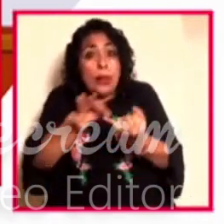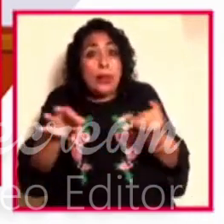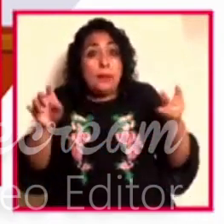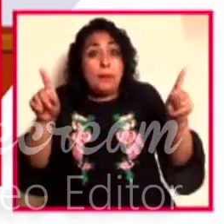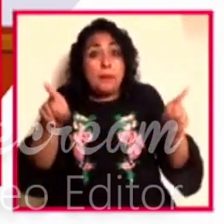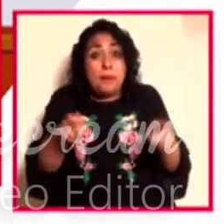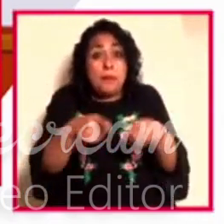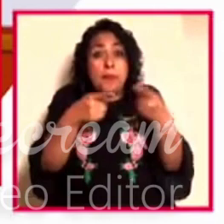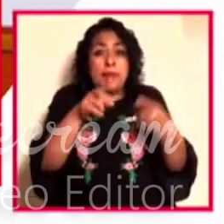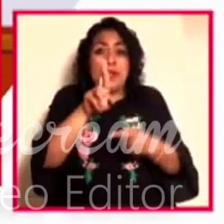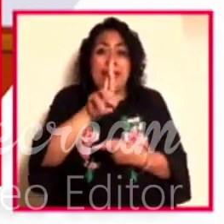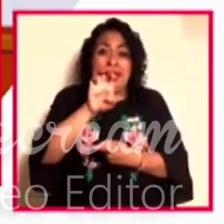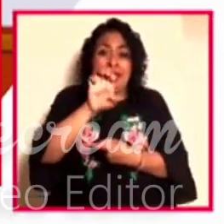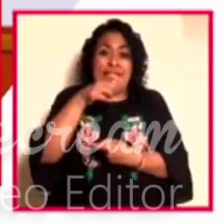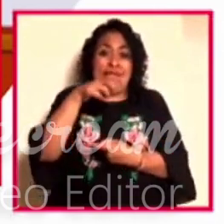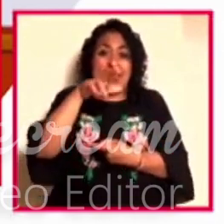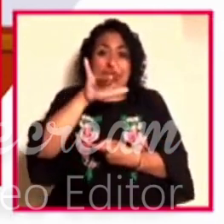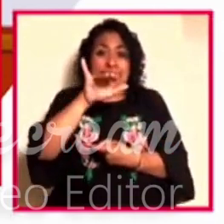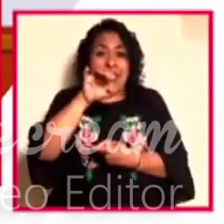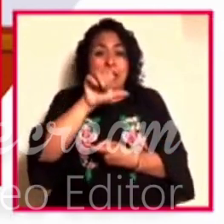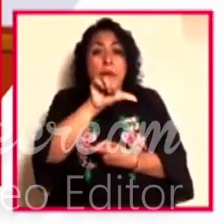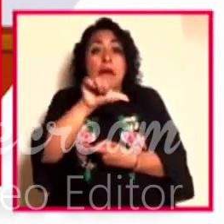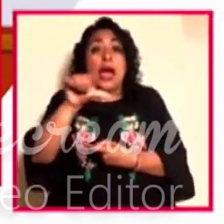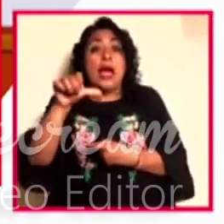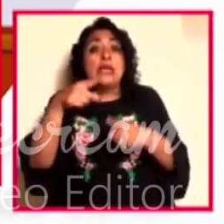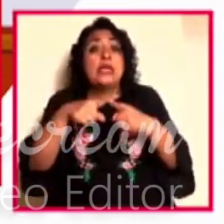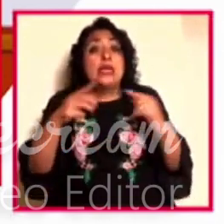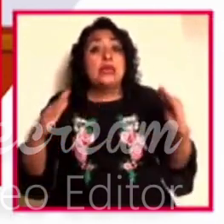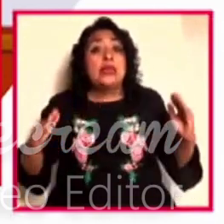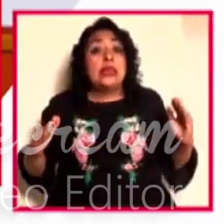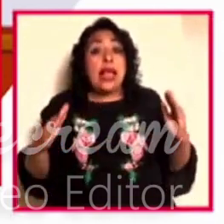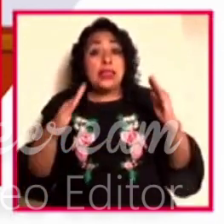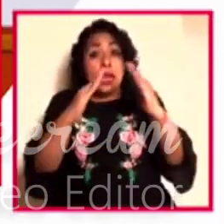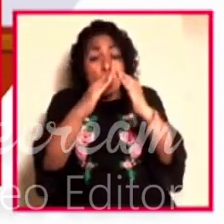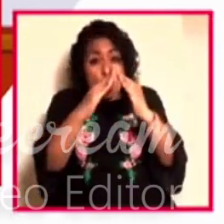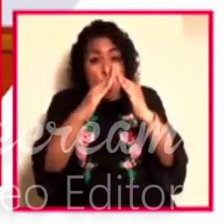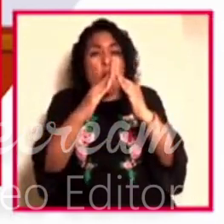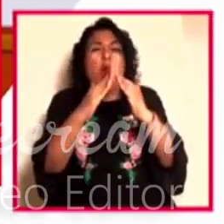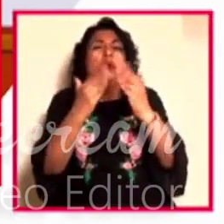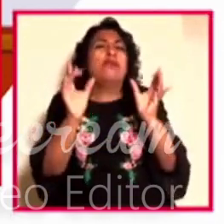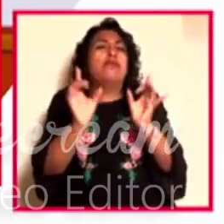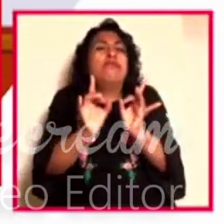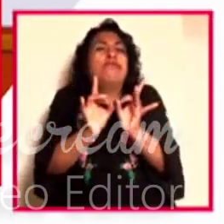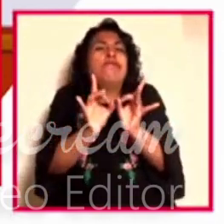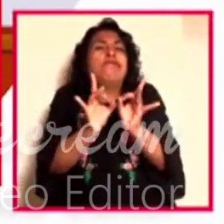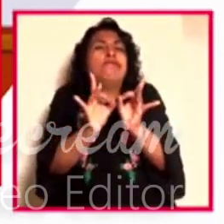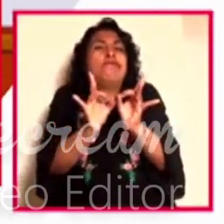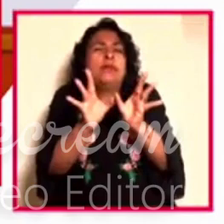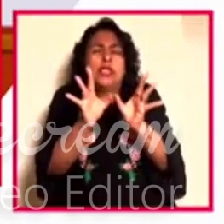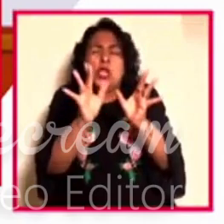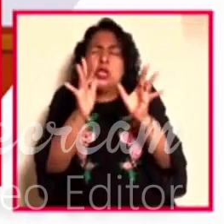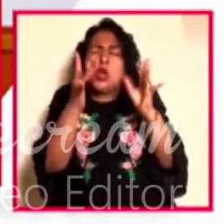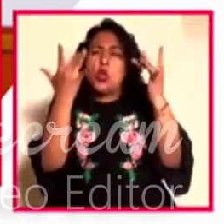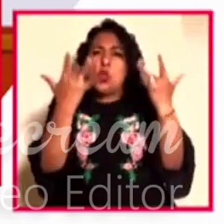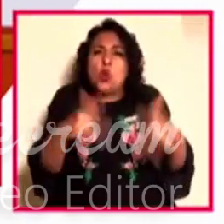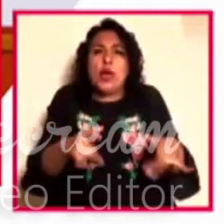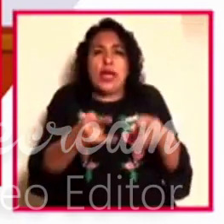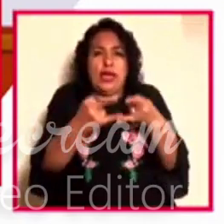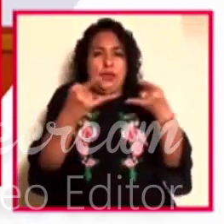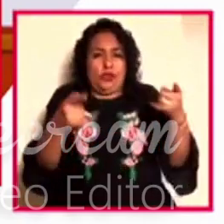requiem, dedicado a Tlatelolco por el episodio doloroso de la historia del